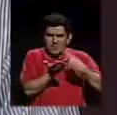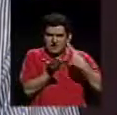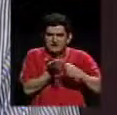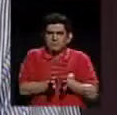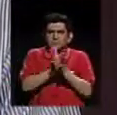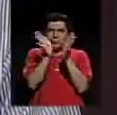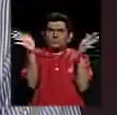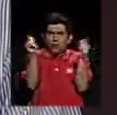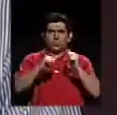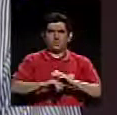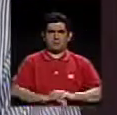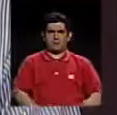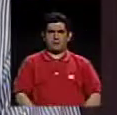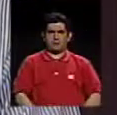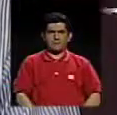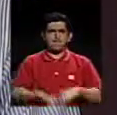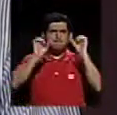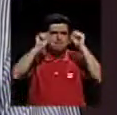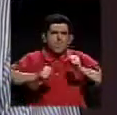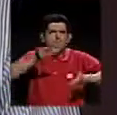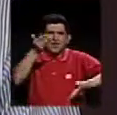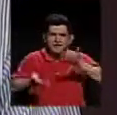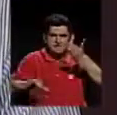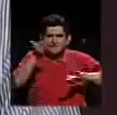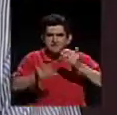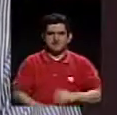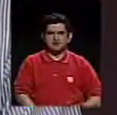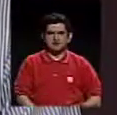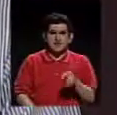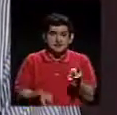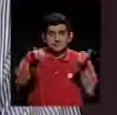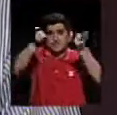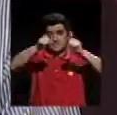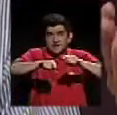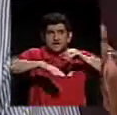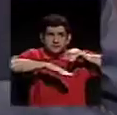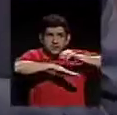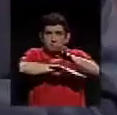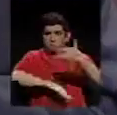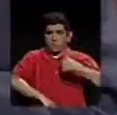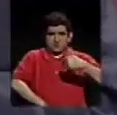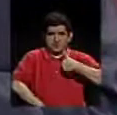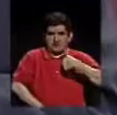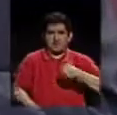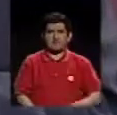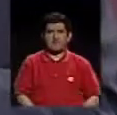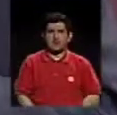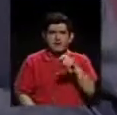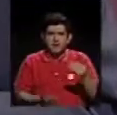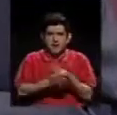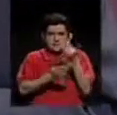público que podrían ser influenciados por esa